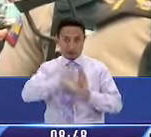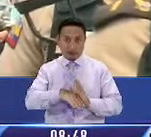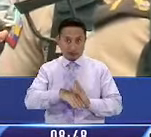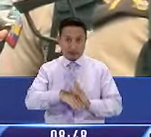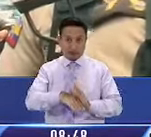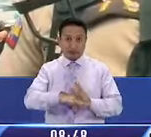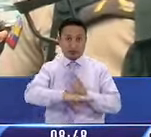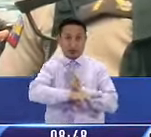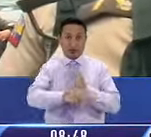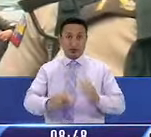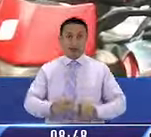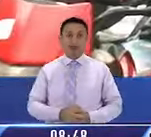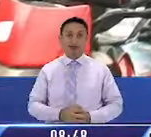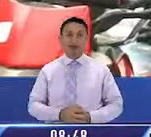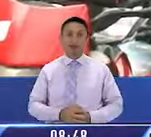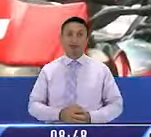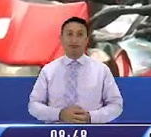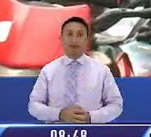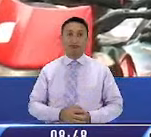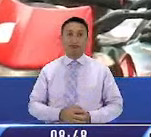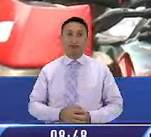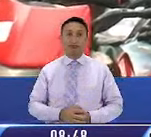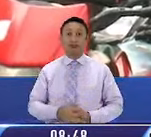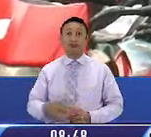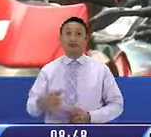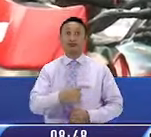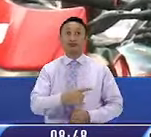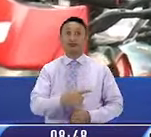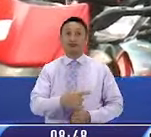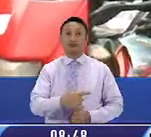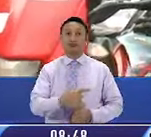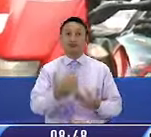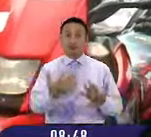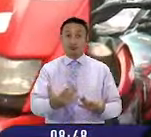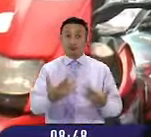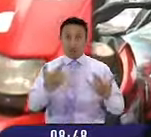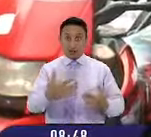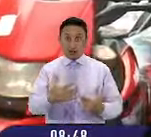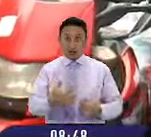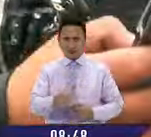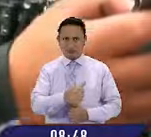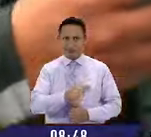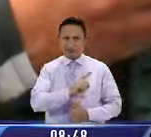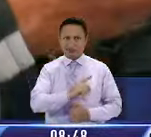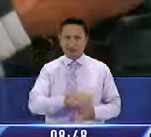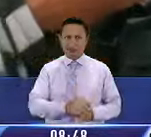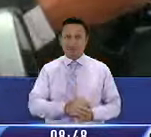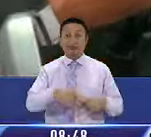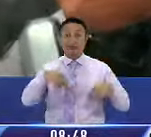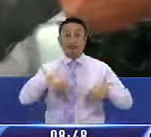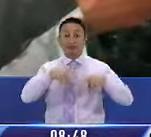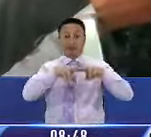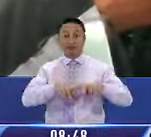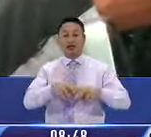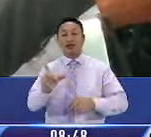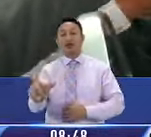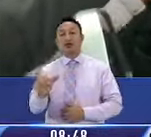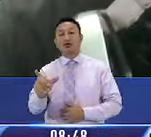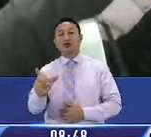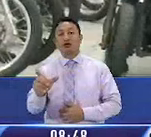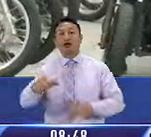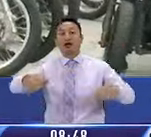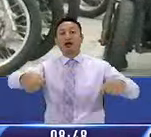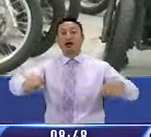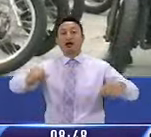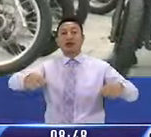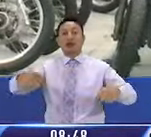y robo a accesorios de los mismos. Pero no hizo falta de esperar mucho tiempo para obtener resultados. Tras revisar la documentación, varios